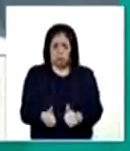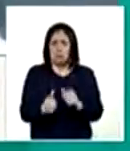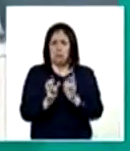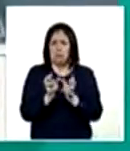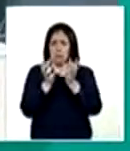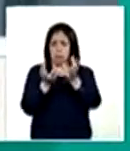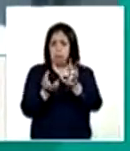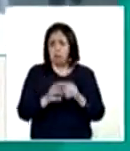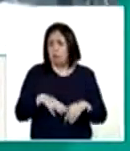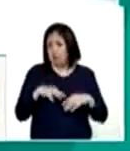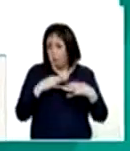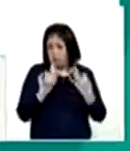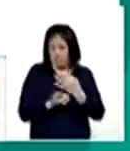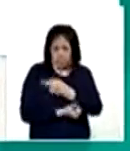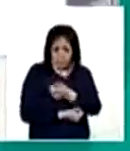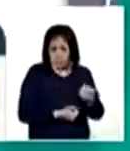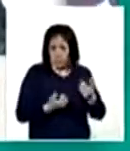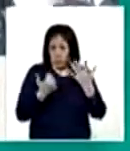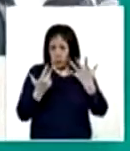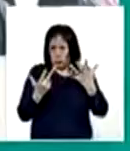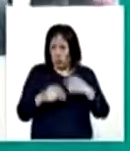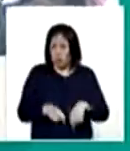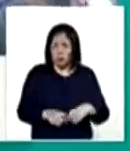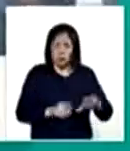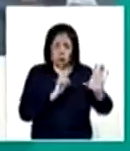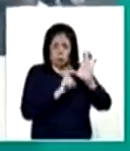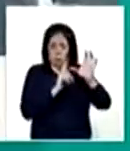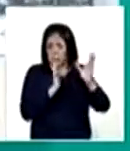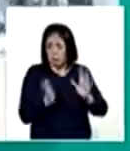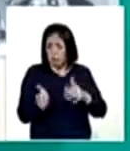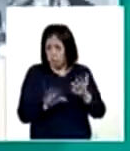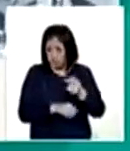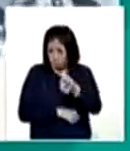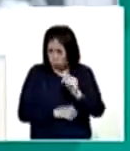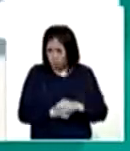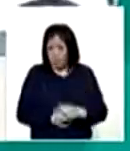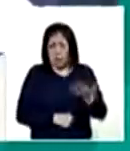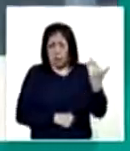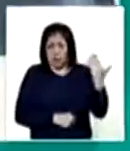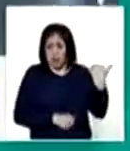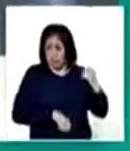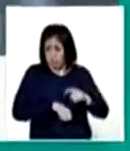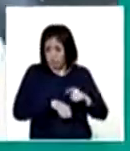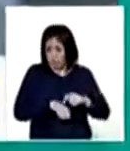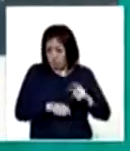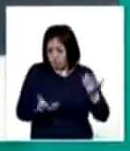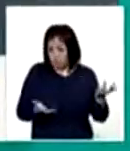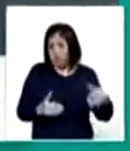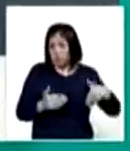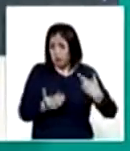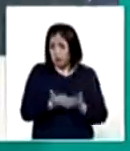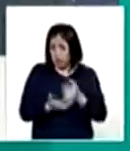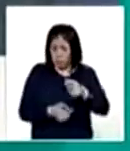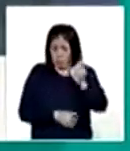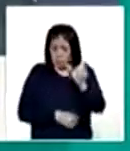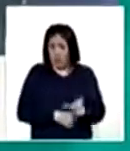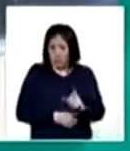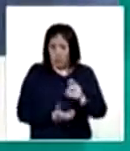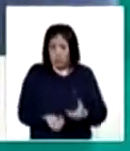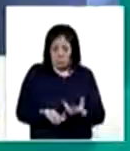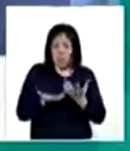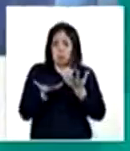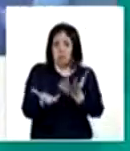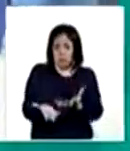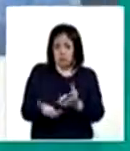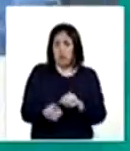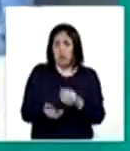por familiares de estos 8 senderistas difuntos. Hace algunos instantes nomás acaba de llegar una persona que ha dejado una ofrenda